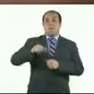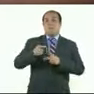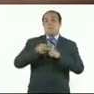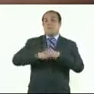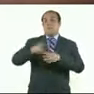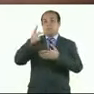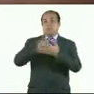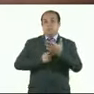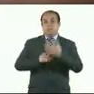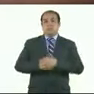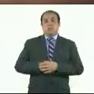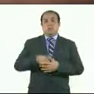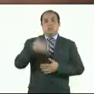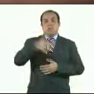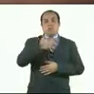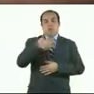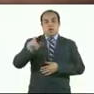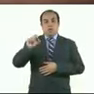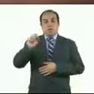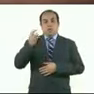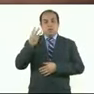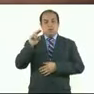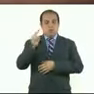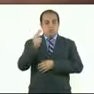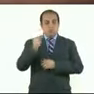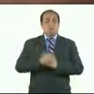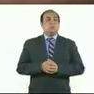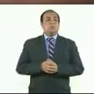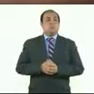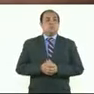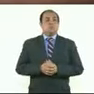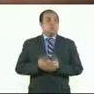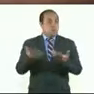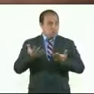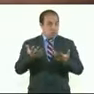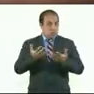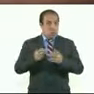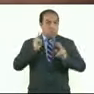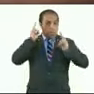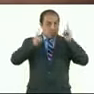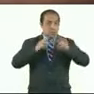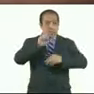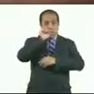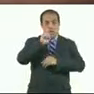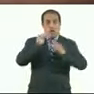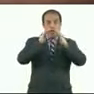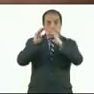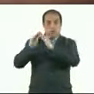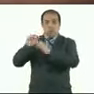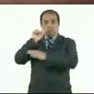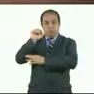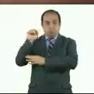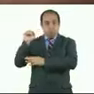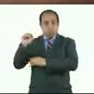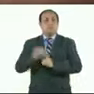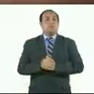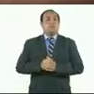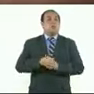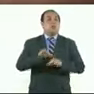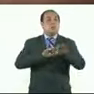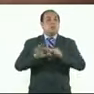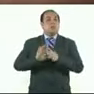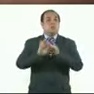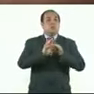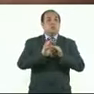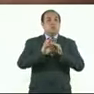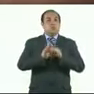va a ser durante el 15 al 23 de noviembre, vamos a realizar visitas domiciliarias, aquí vamos a trabajar en conjunto los